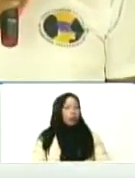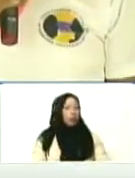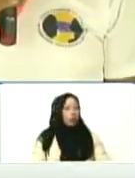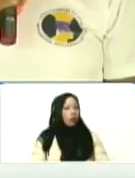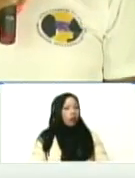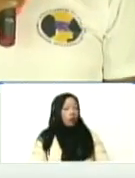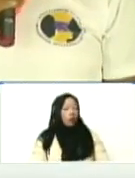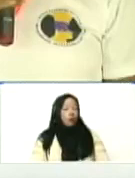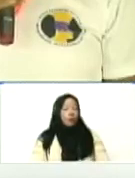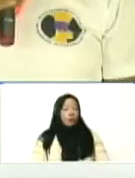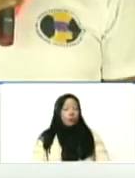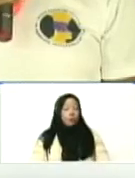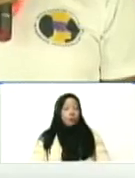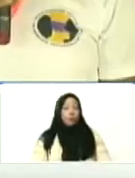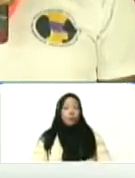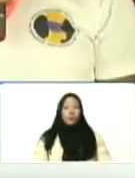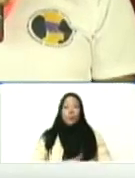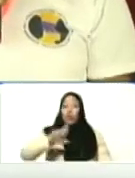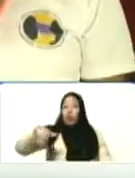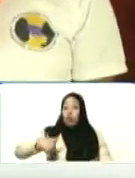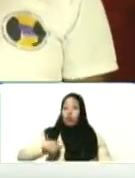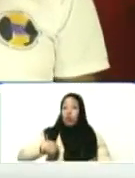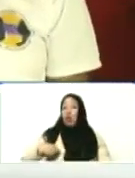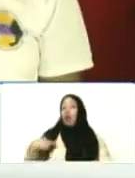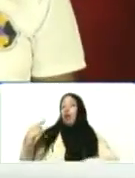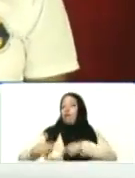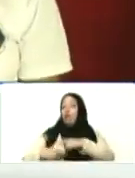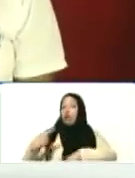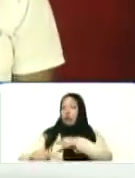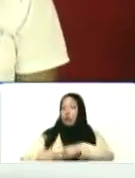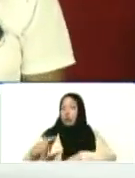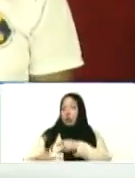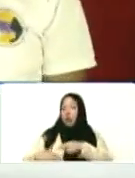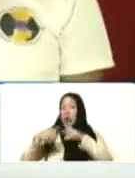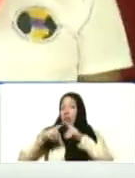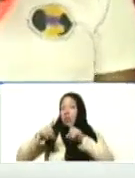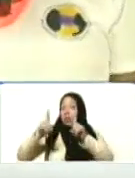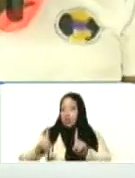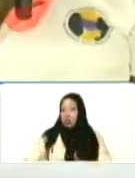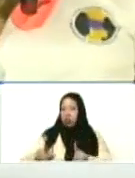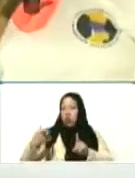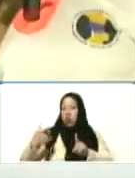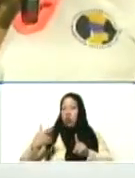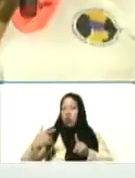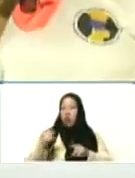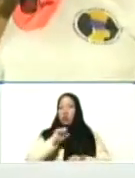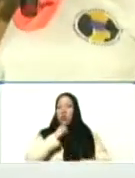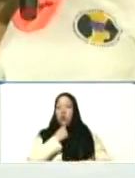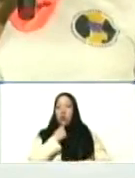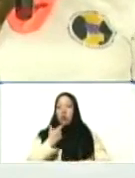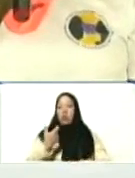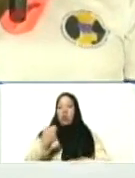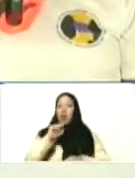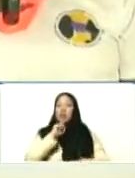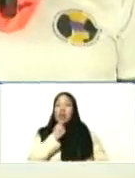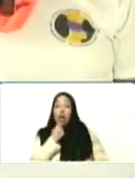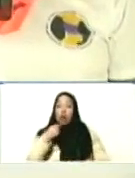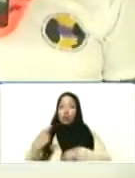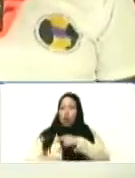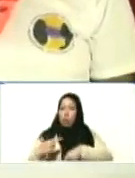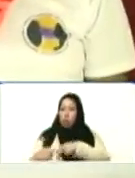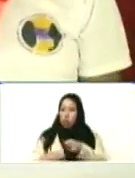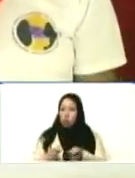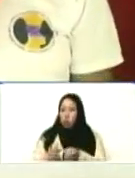Usted sabe que la estrategia la tenemos nosotros los revolucionarios y no lo podemos decir en cadena nacional, porque esas son cosas de nosotros los revolucionarios y